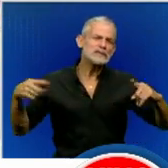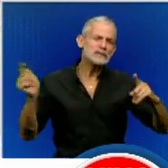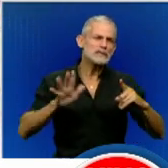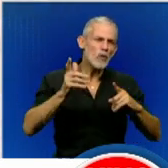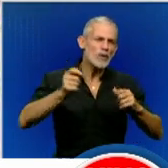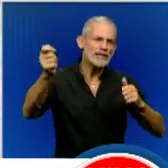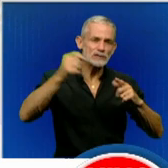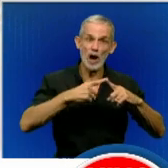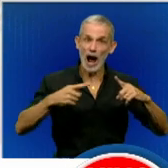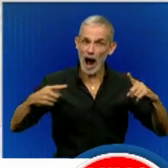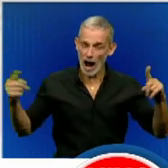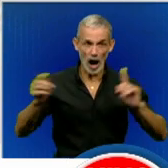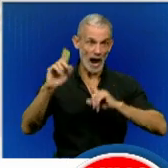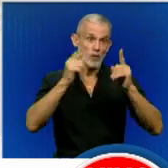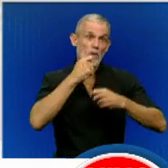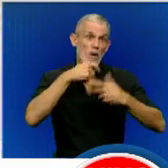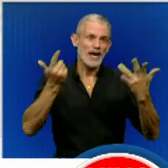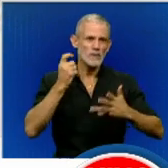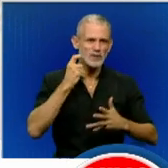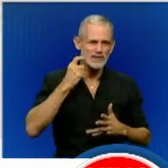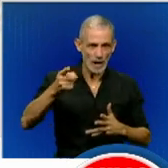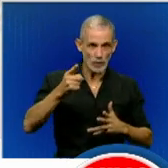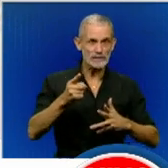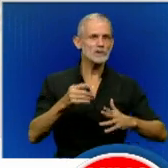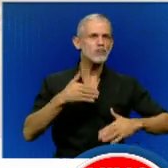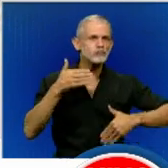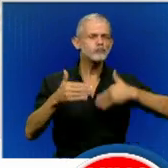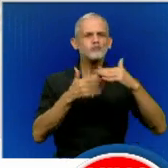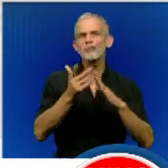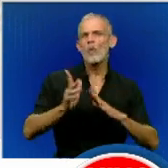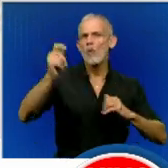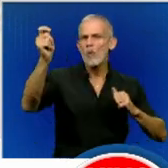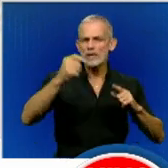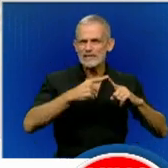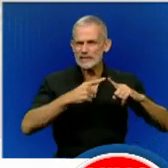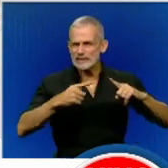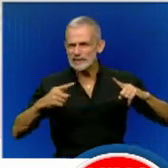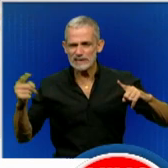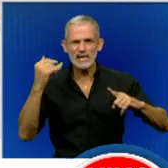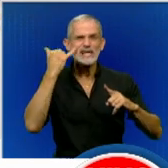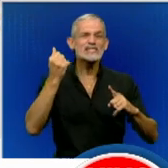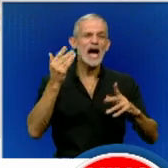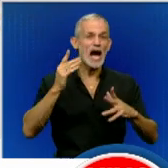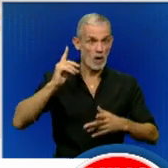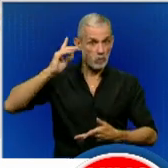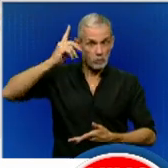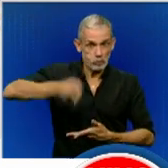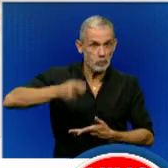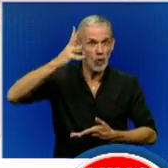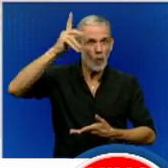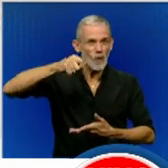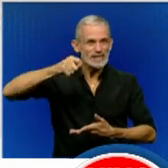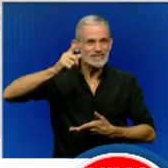inclusive algunas de ellas como el caso de san luís un proceso judicial que ya tenía sentencia firme